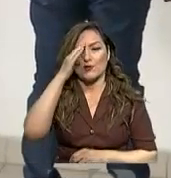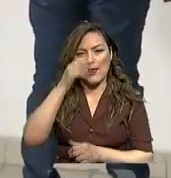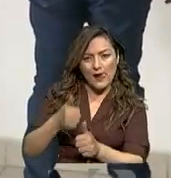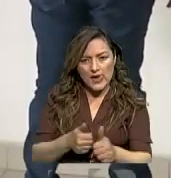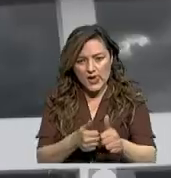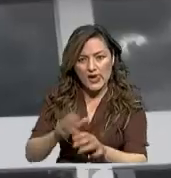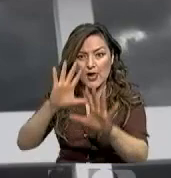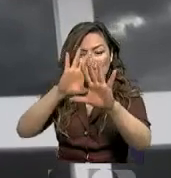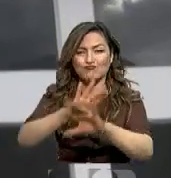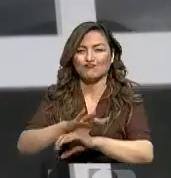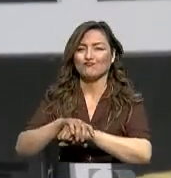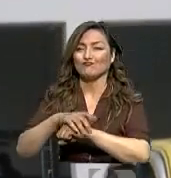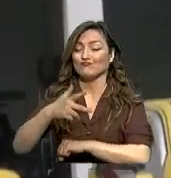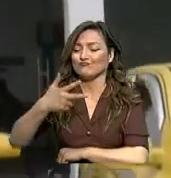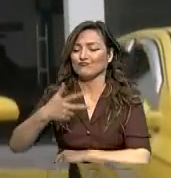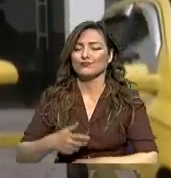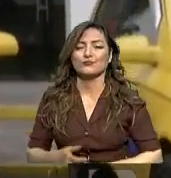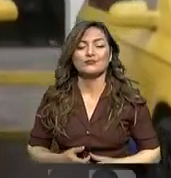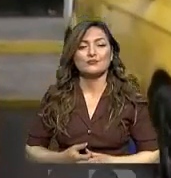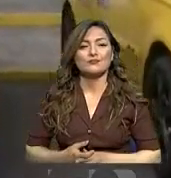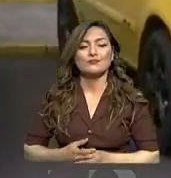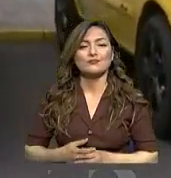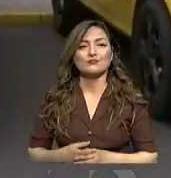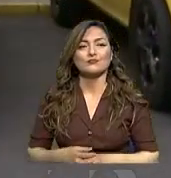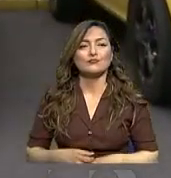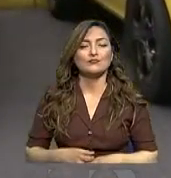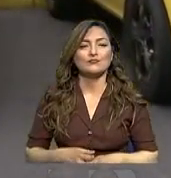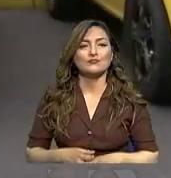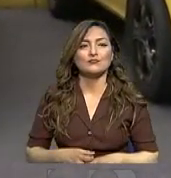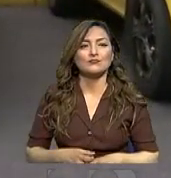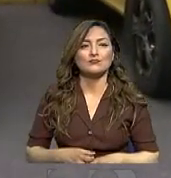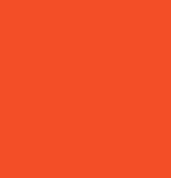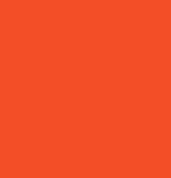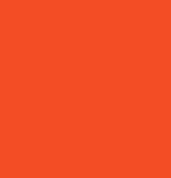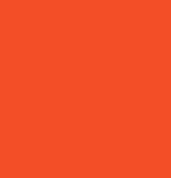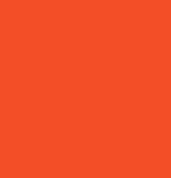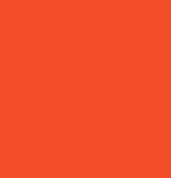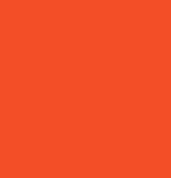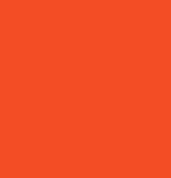neutralizarlos y aprehenderlos. En Quito, Natalie Jiménez, 24 horas.